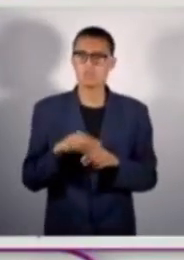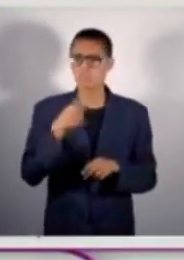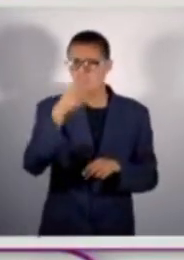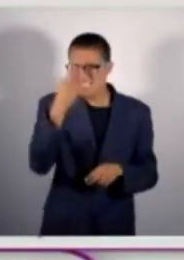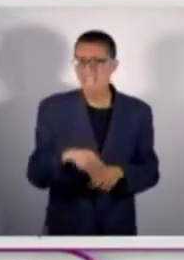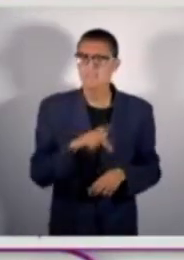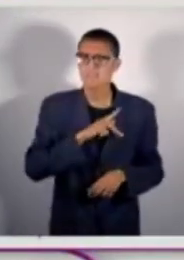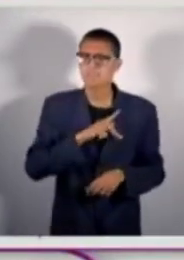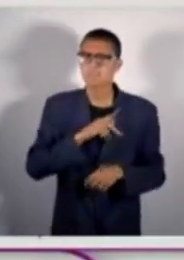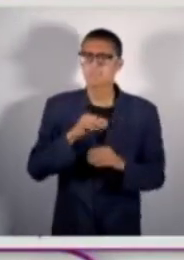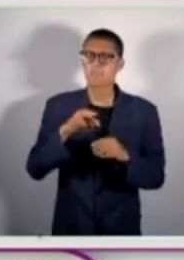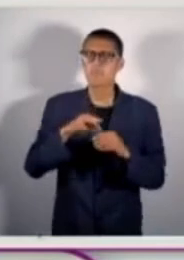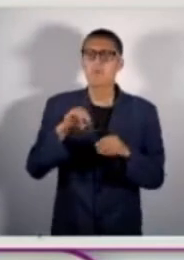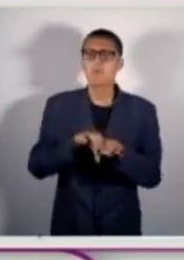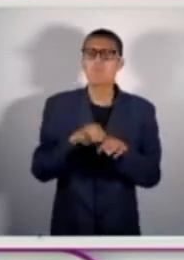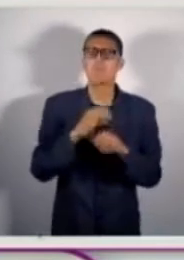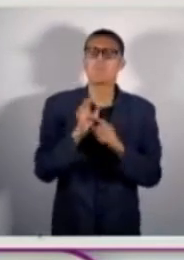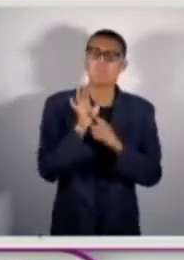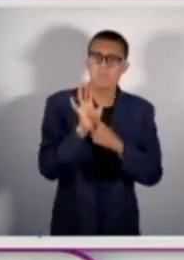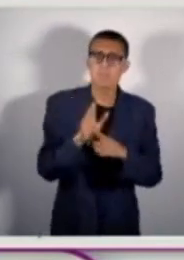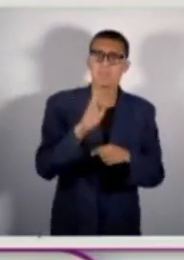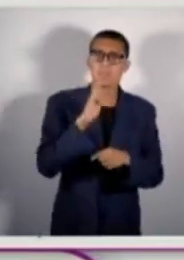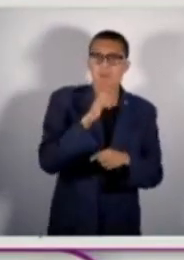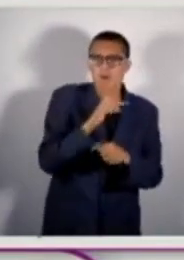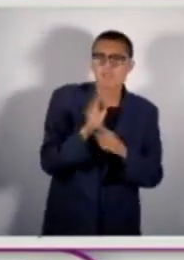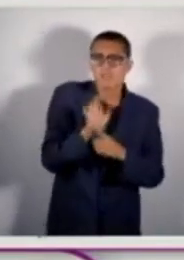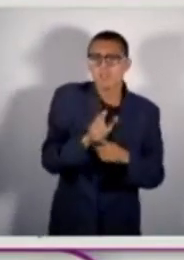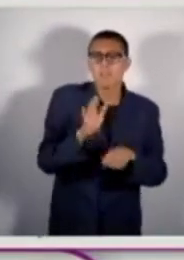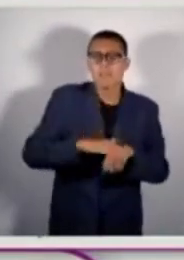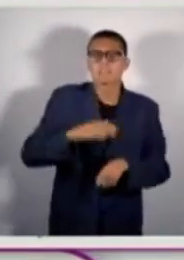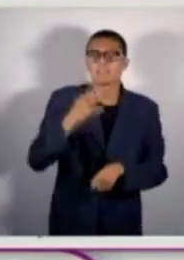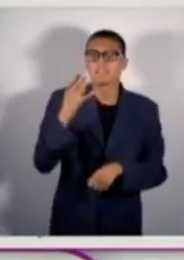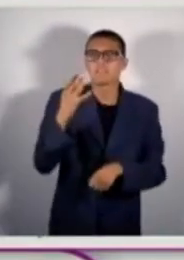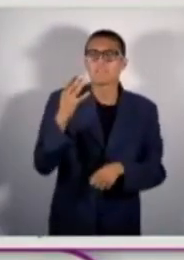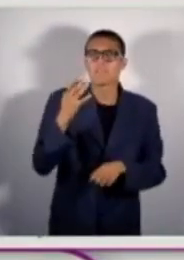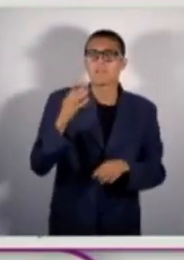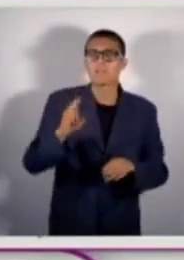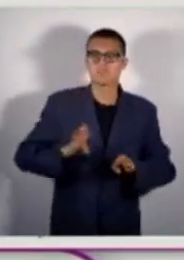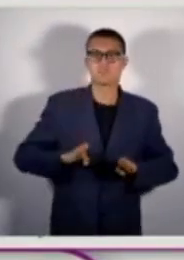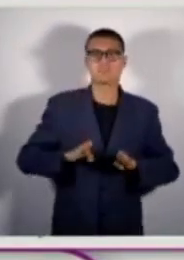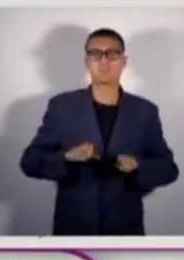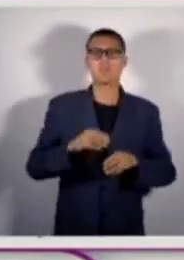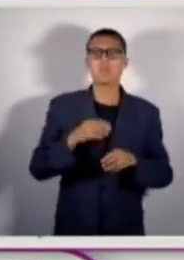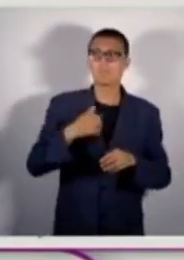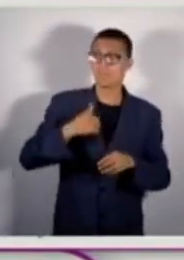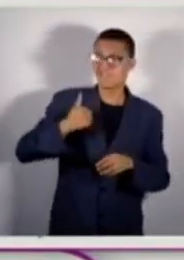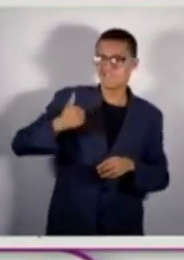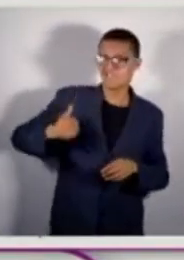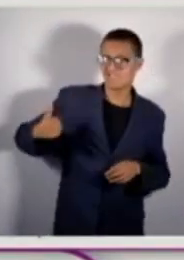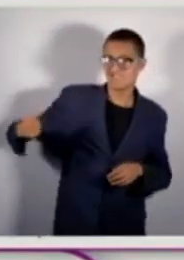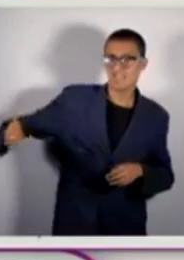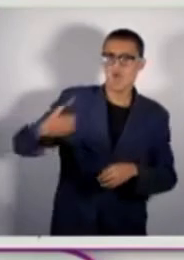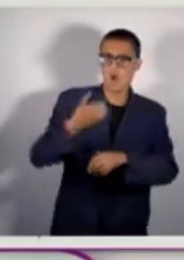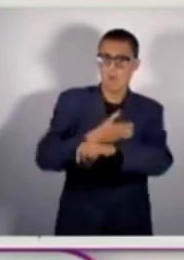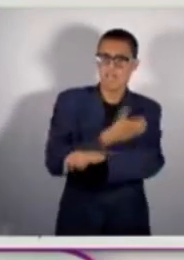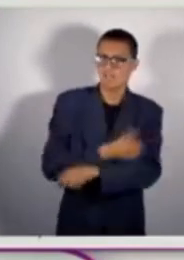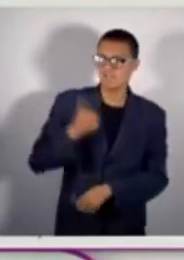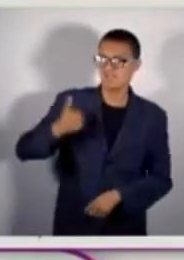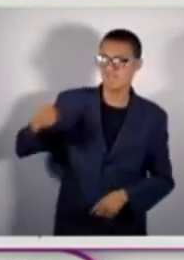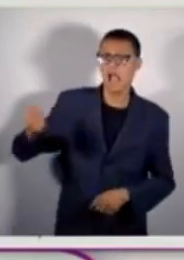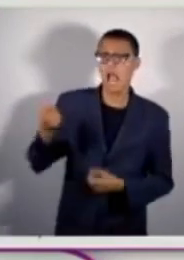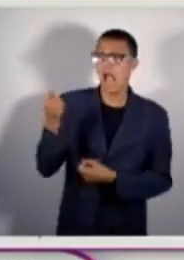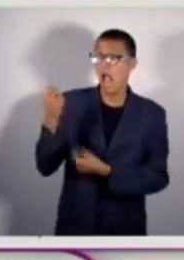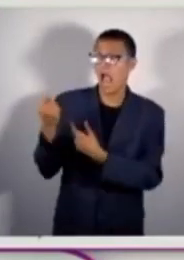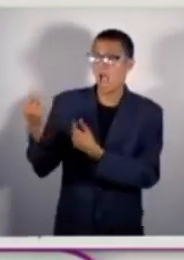propuestas más viables y certeras desde el primer momento de la campaña. Tanto así que el resto de mis compañeras y compañeros, en su mayoría, han